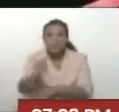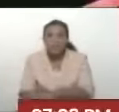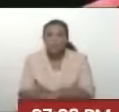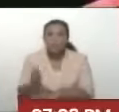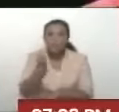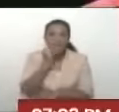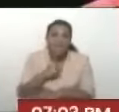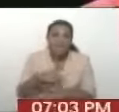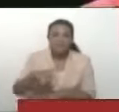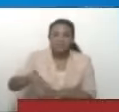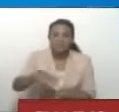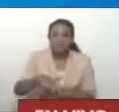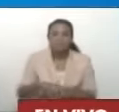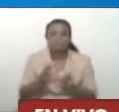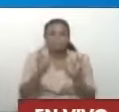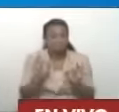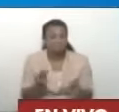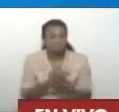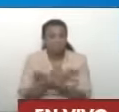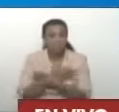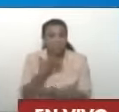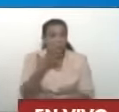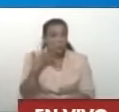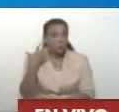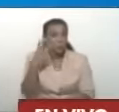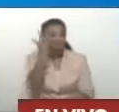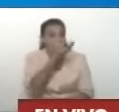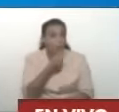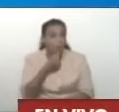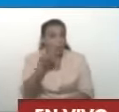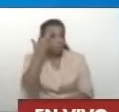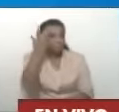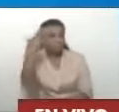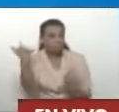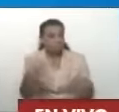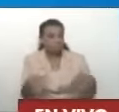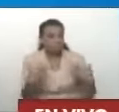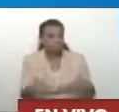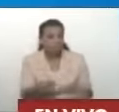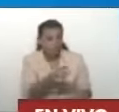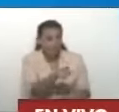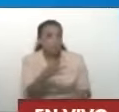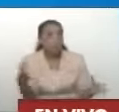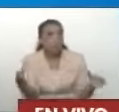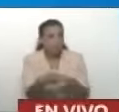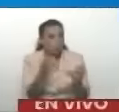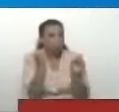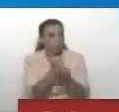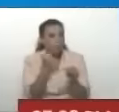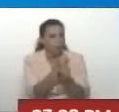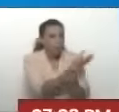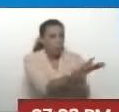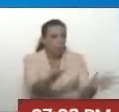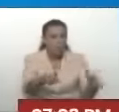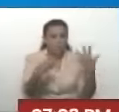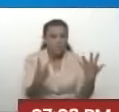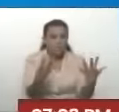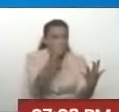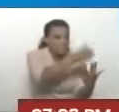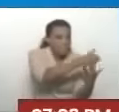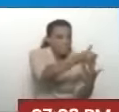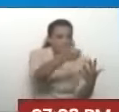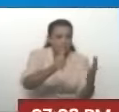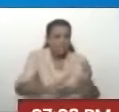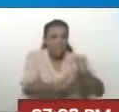vean, jóvenes de todo el país, Silvia. Qué orgullo, chicos. ¿Ah? Esto sí es un equipo. Esto sí es un